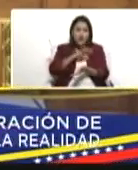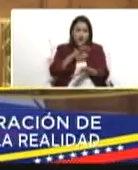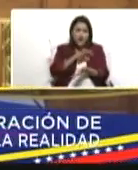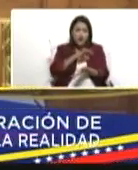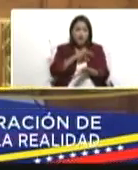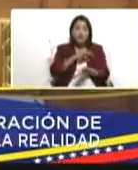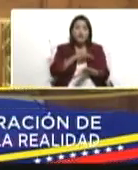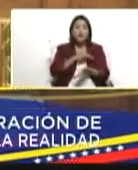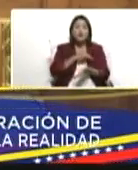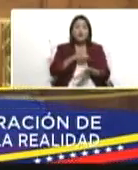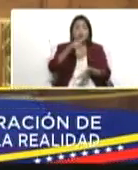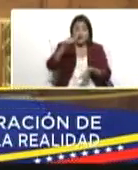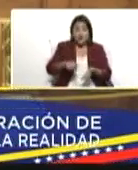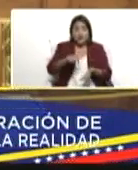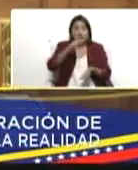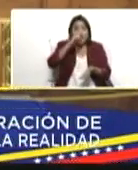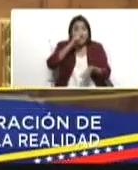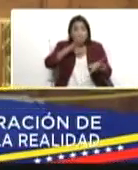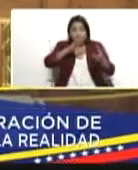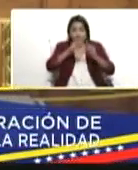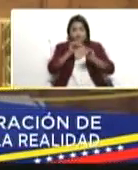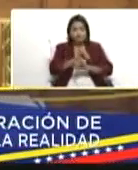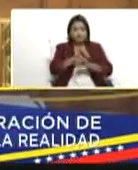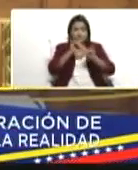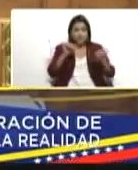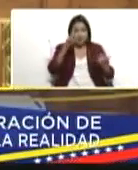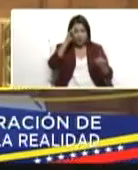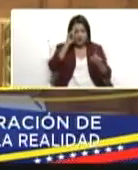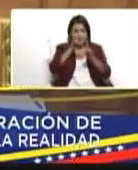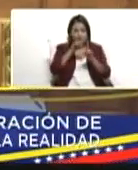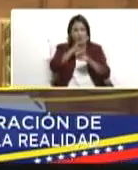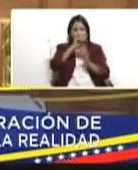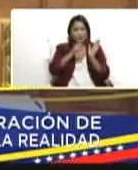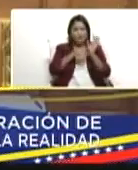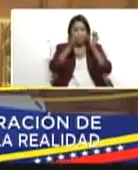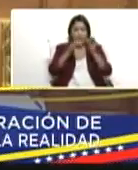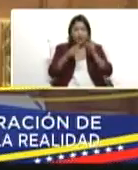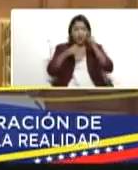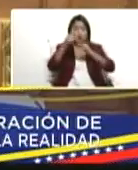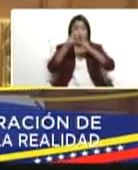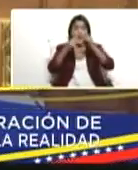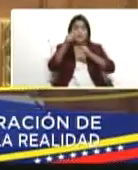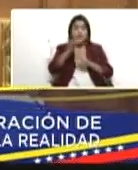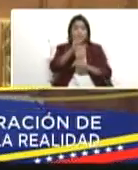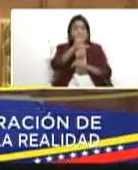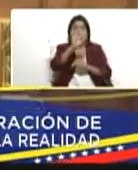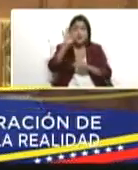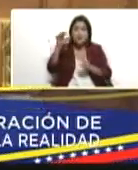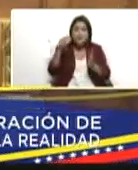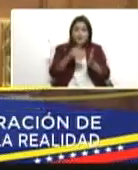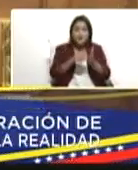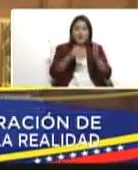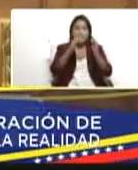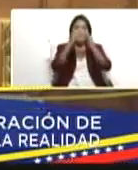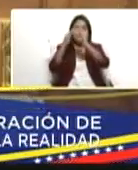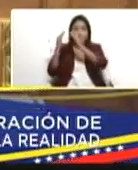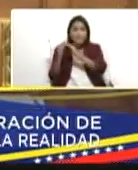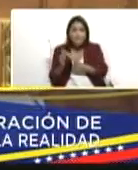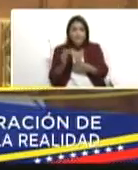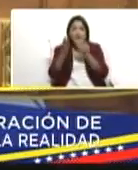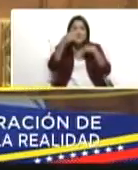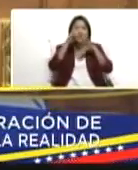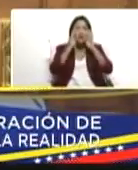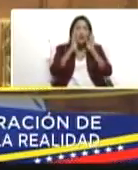que al cierre del año cumplimos la meta de construir 500000 viviendas y llegar a 4